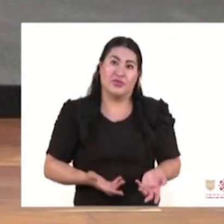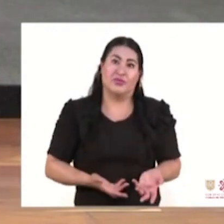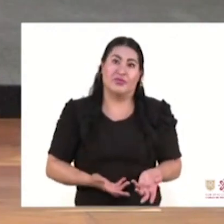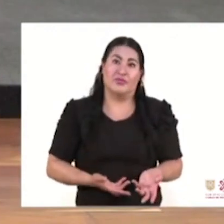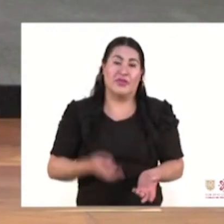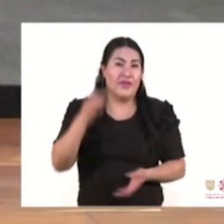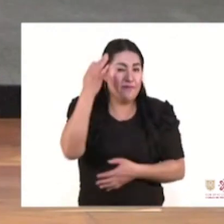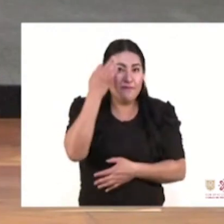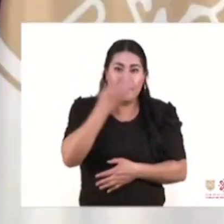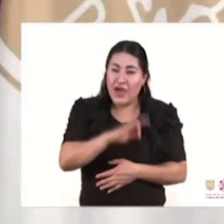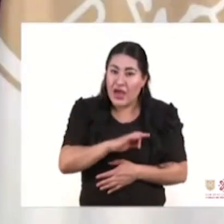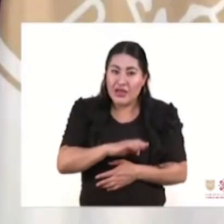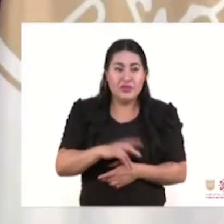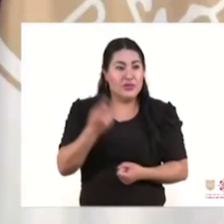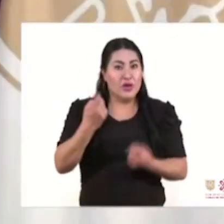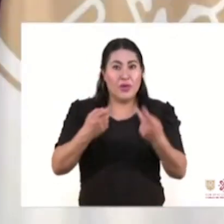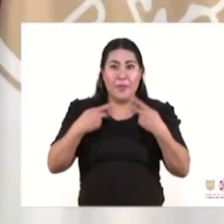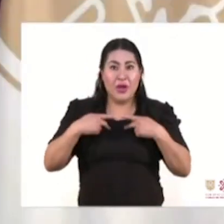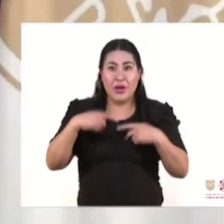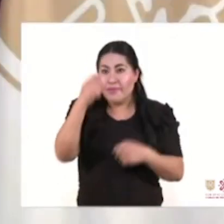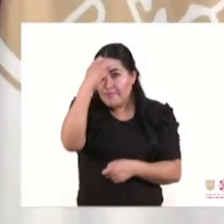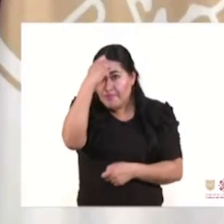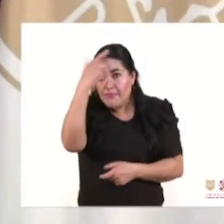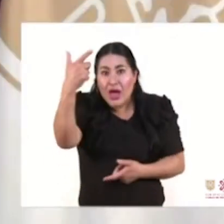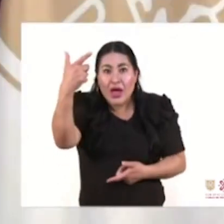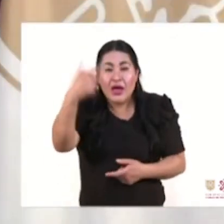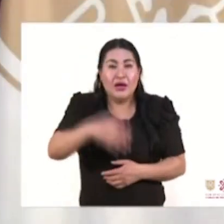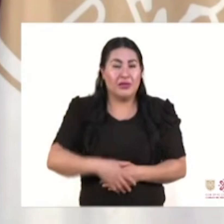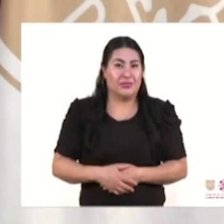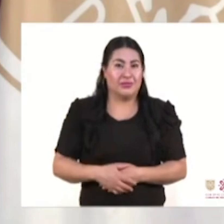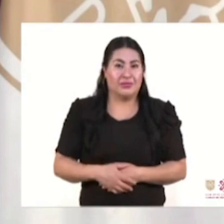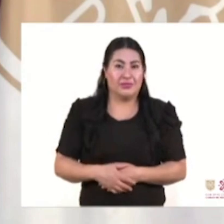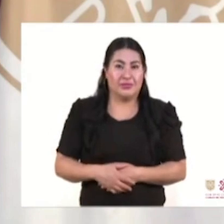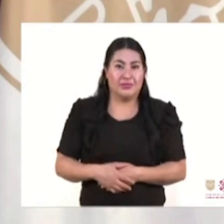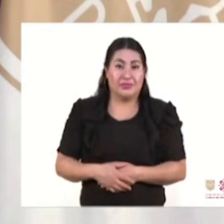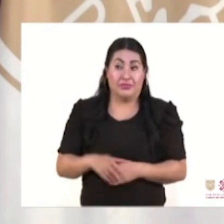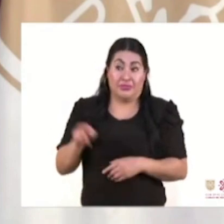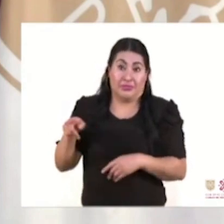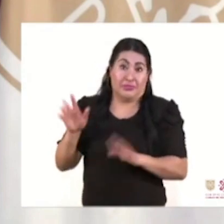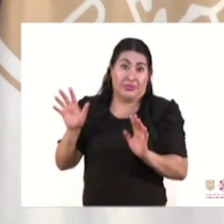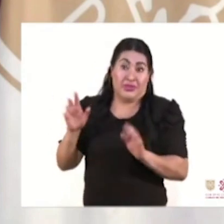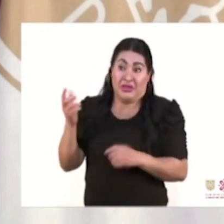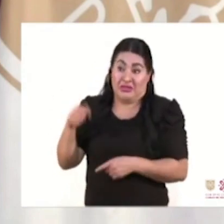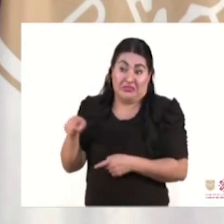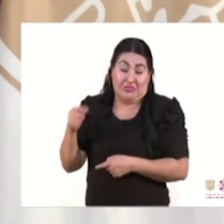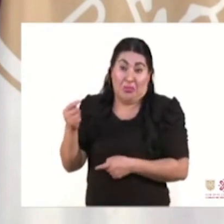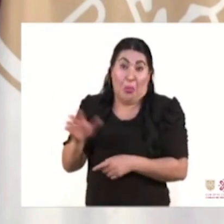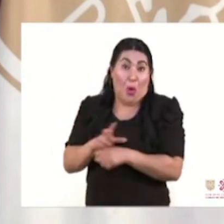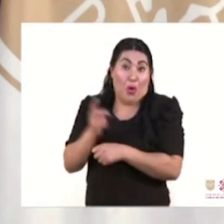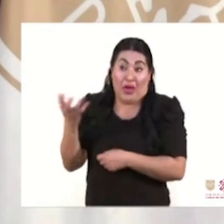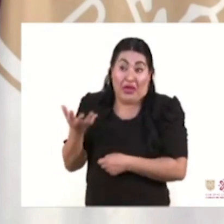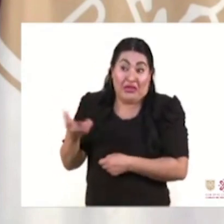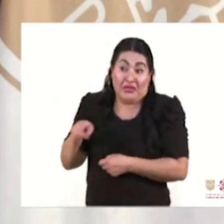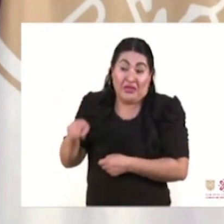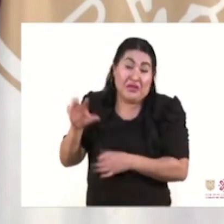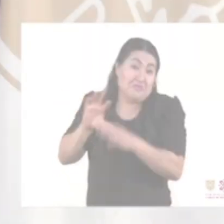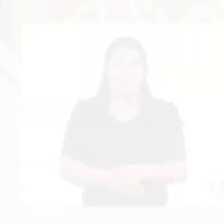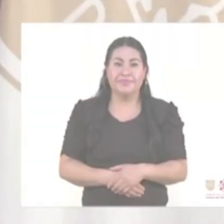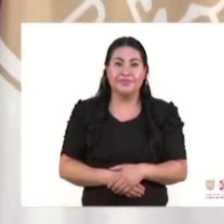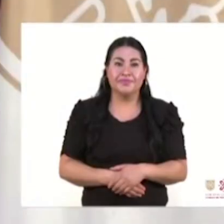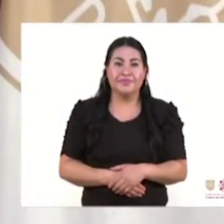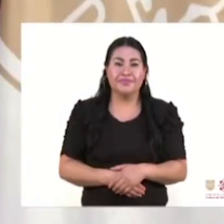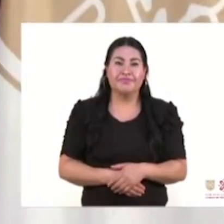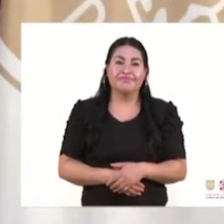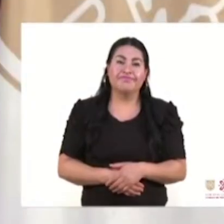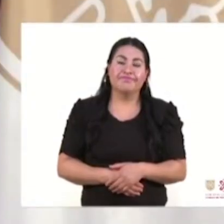absolutamente falso, son inventos. No sé por qué lo haga, él tendrá que explicarlo, pero es absolutamente falso. Pero